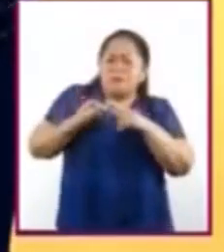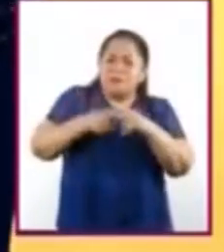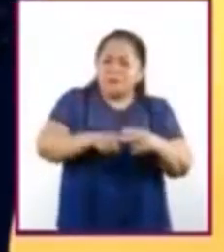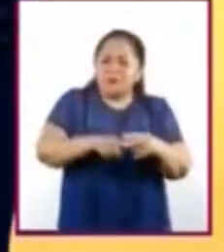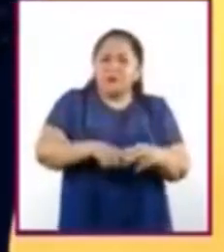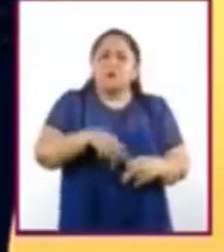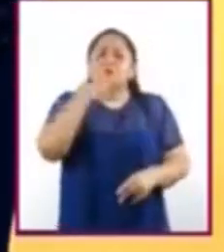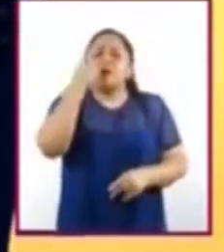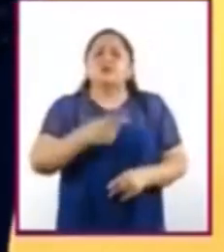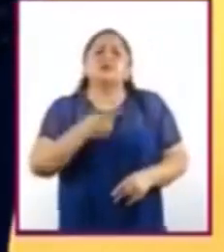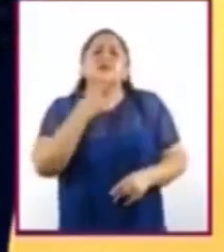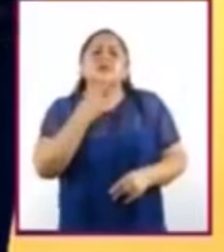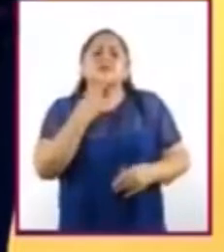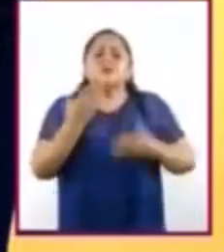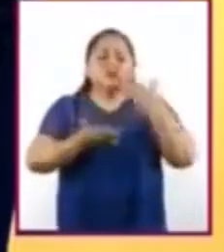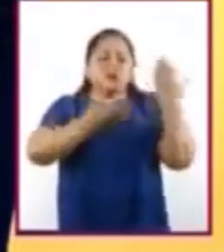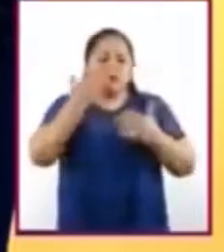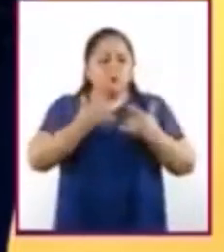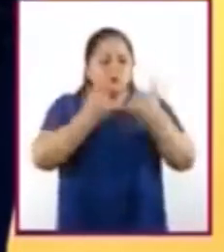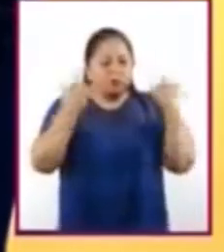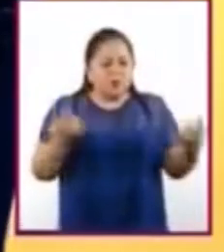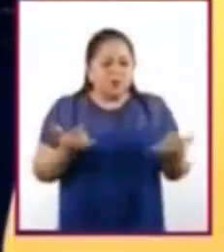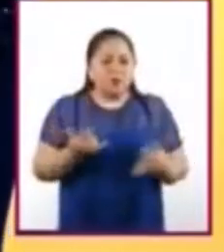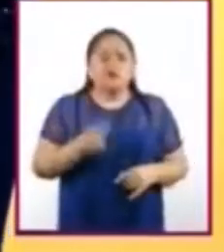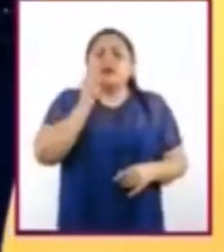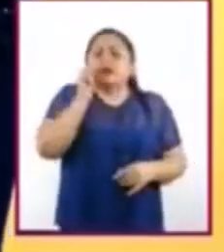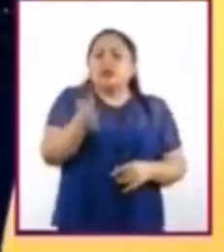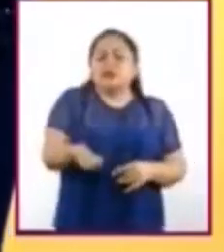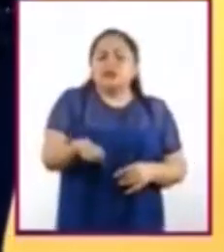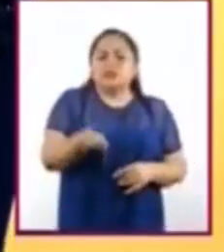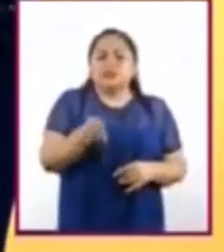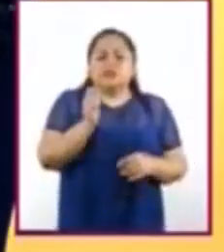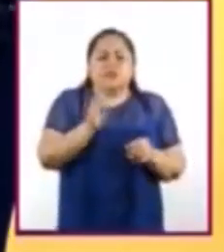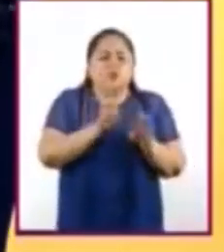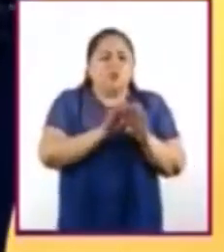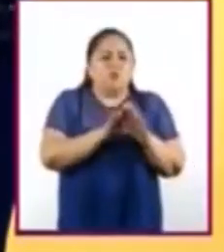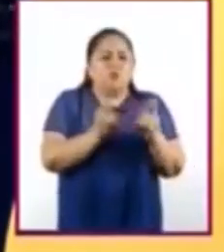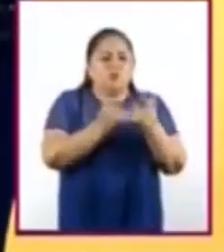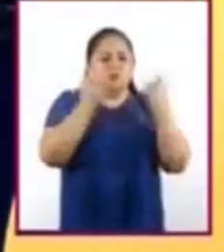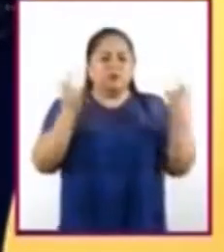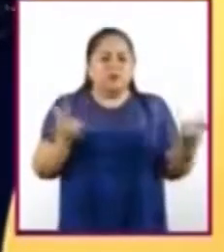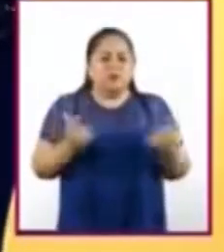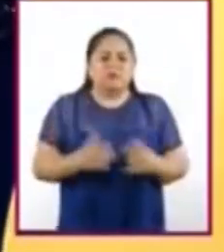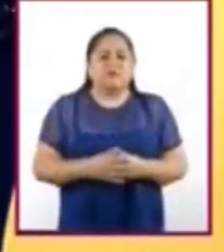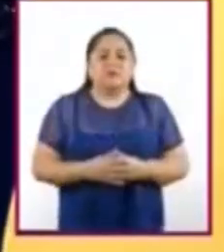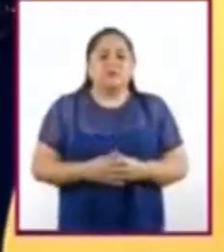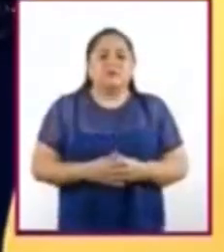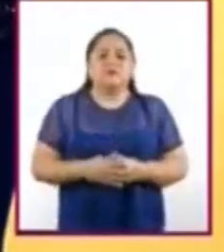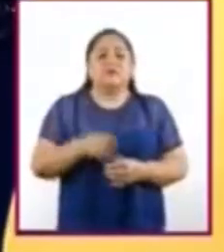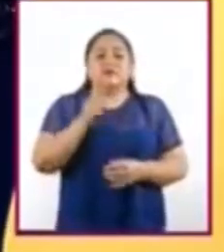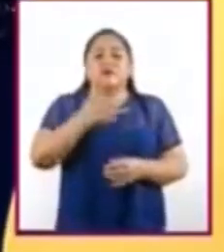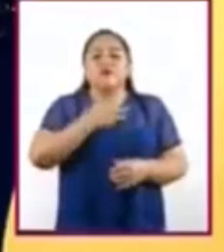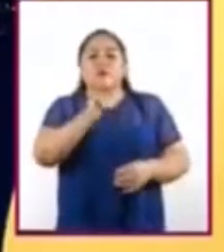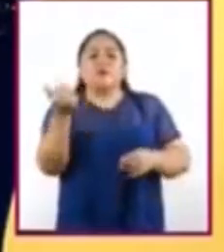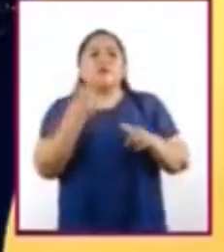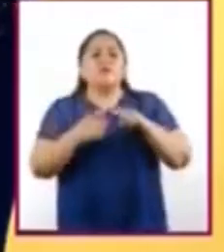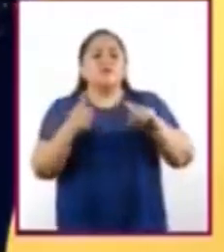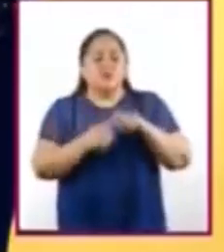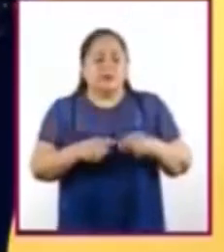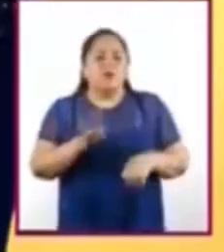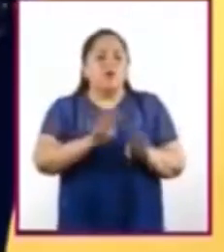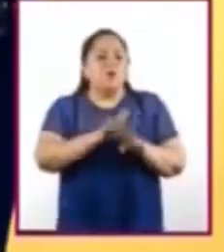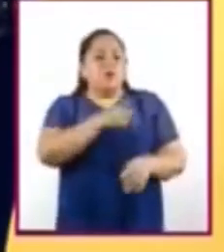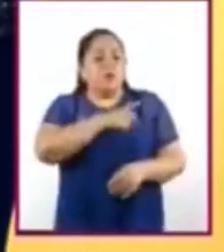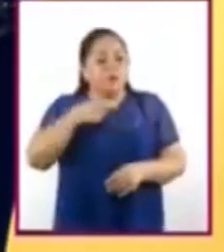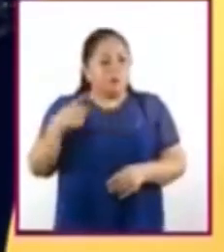qué sirve estudiar historia, qué es una fuente histórica, qué tipos de fuentes históricas hay, cómo